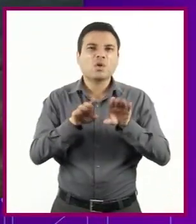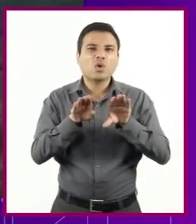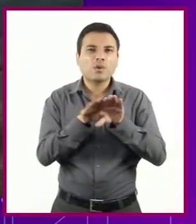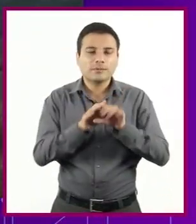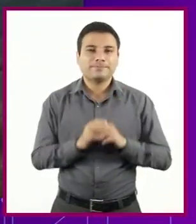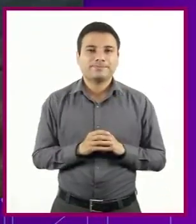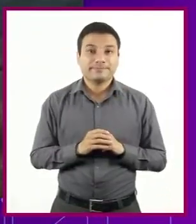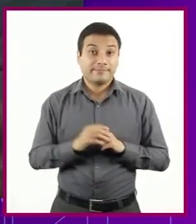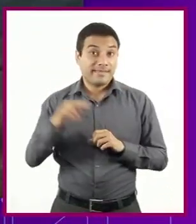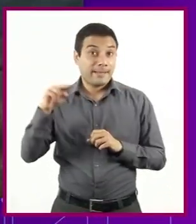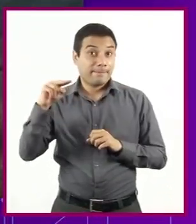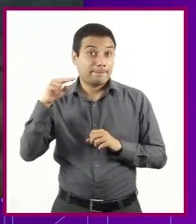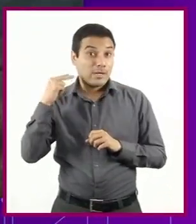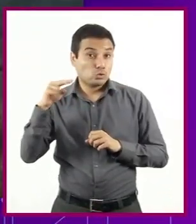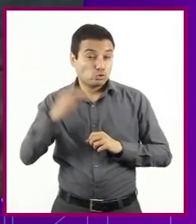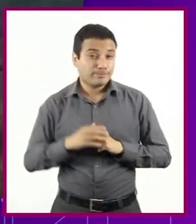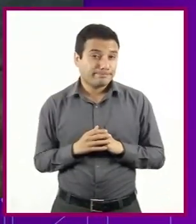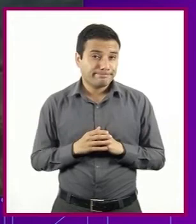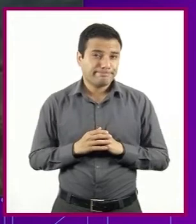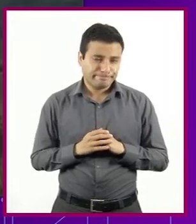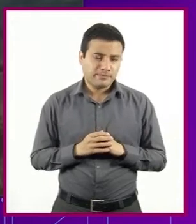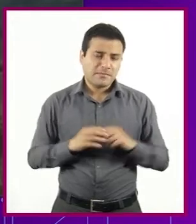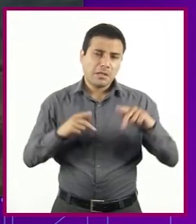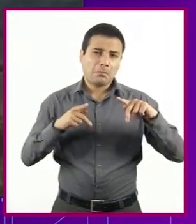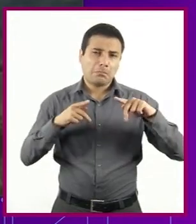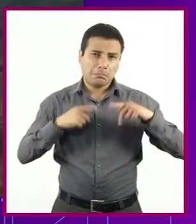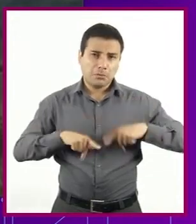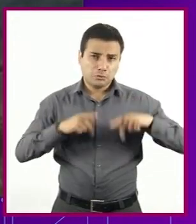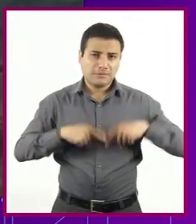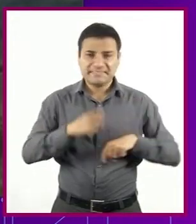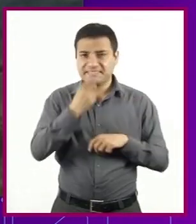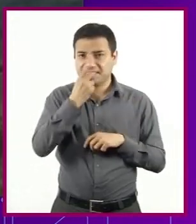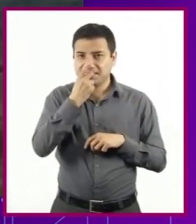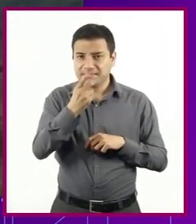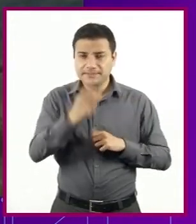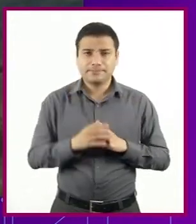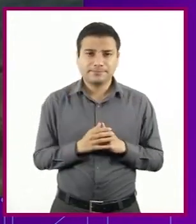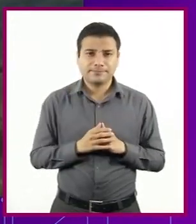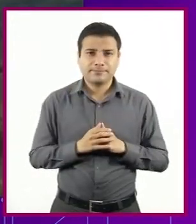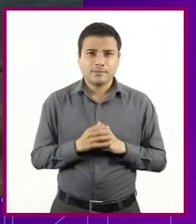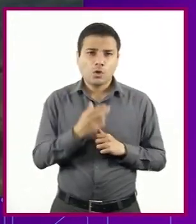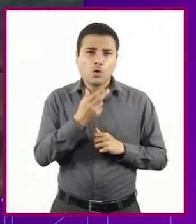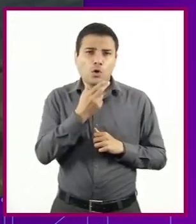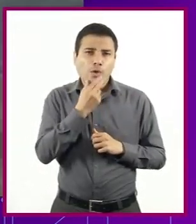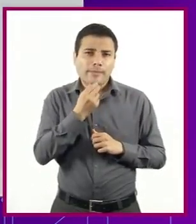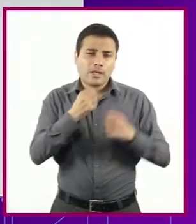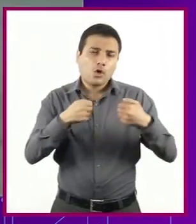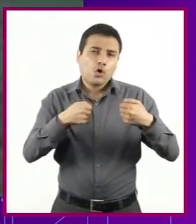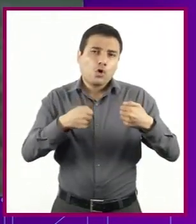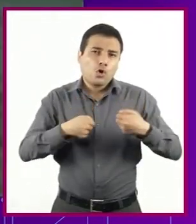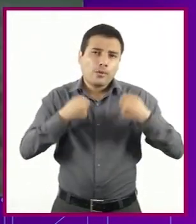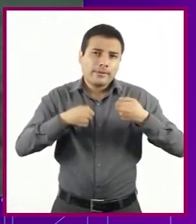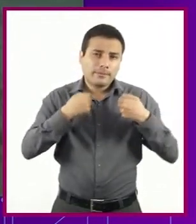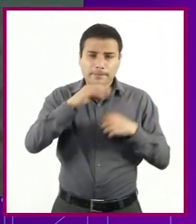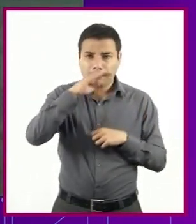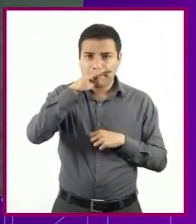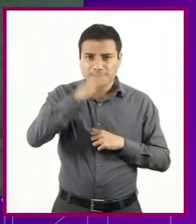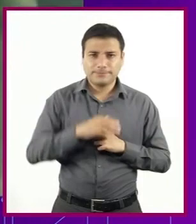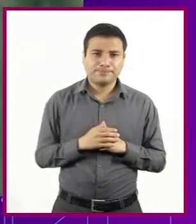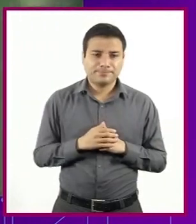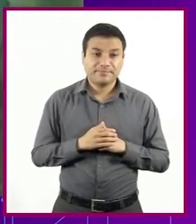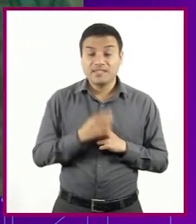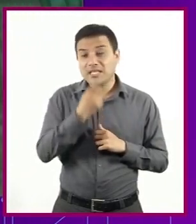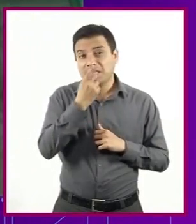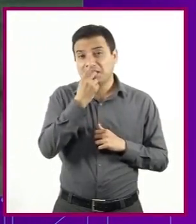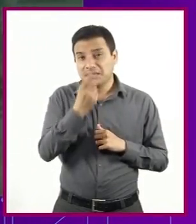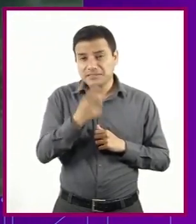veracruzana, los nahuas antiguos contaban la historia del nacimiento del muchacho Maíz. Se dice que había